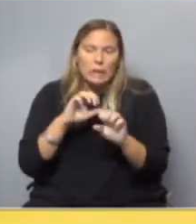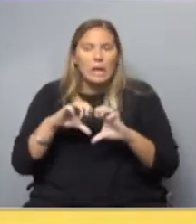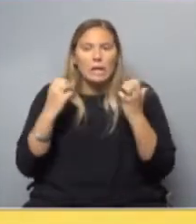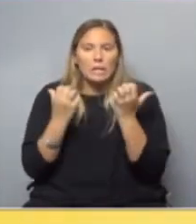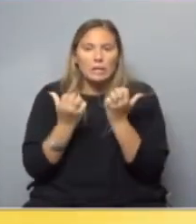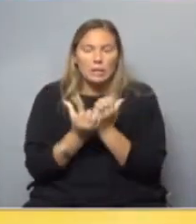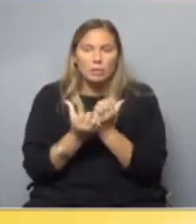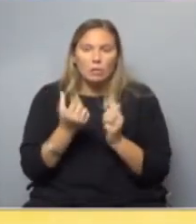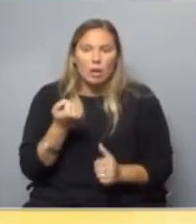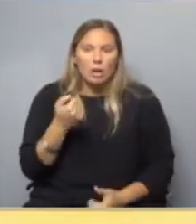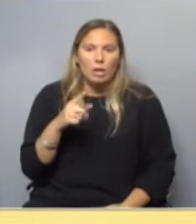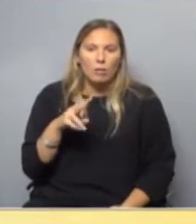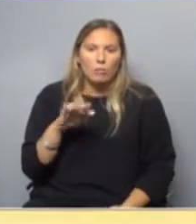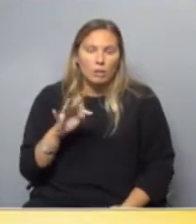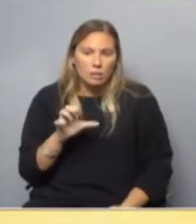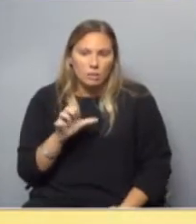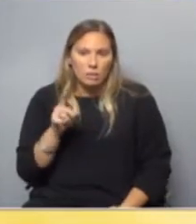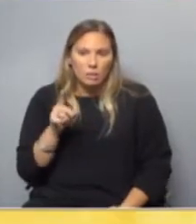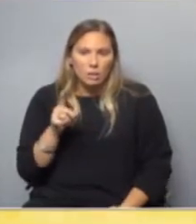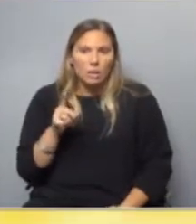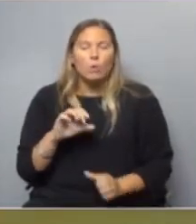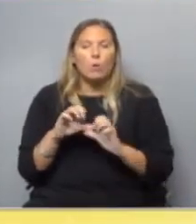es el estadio que es